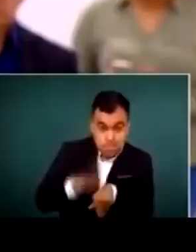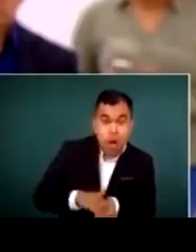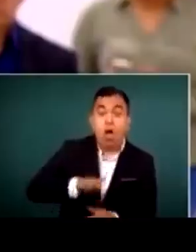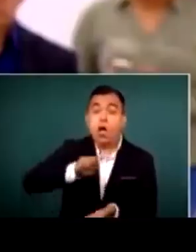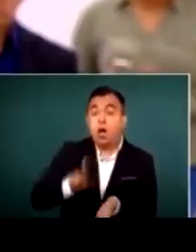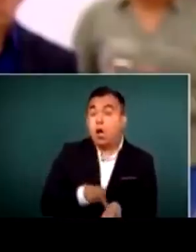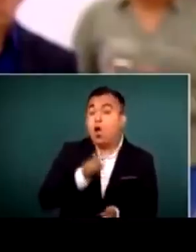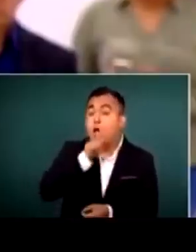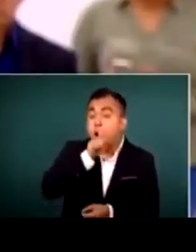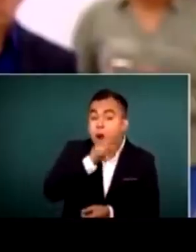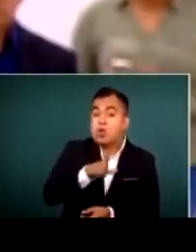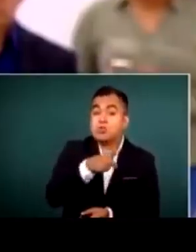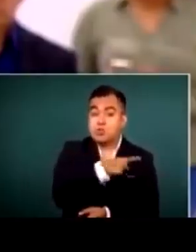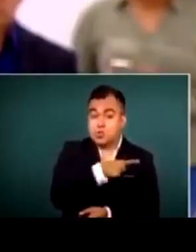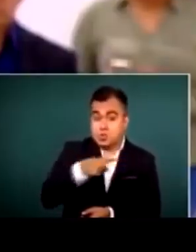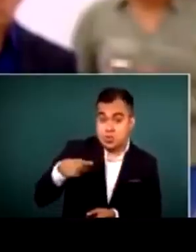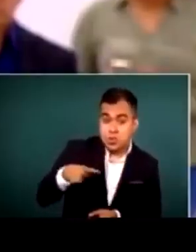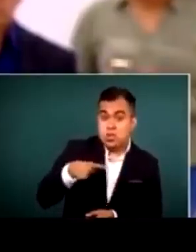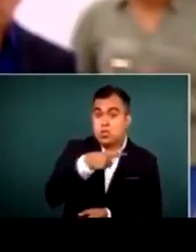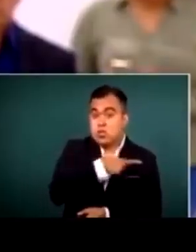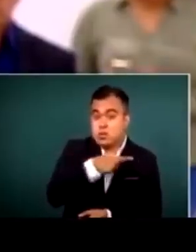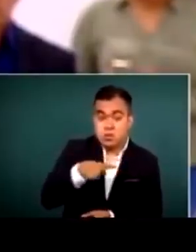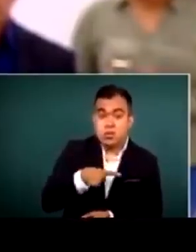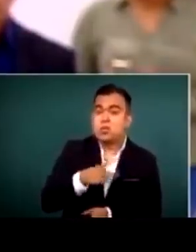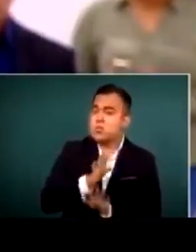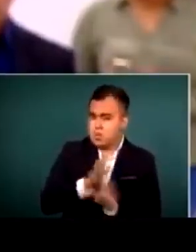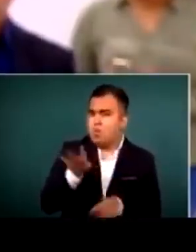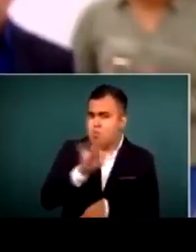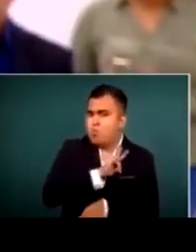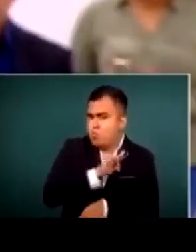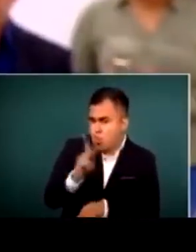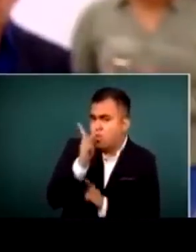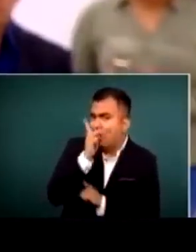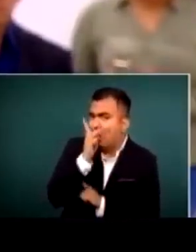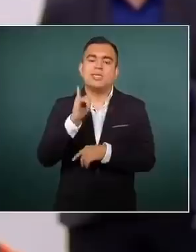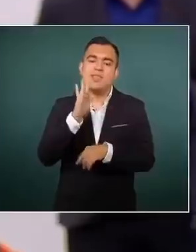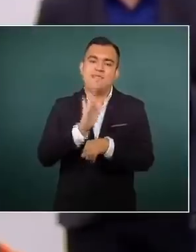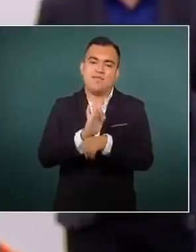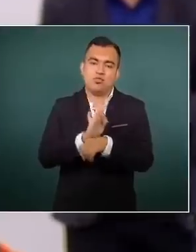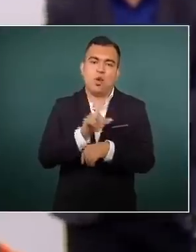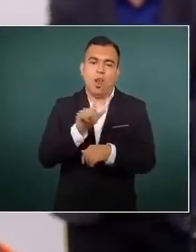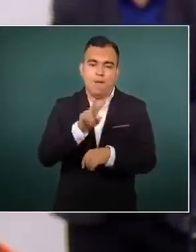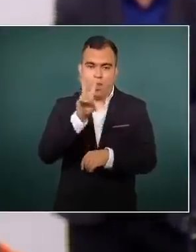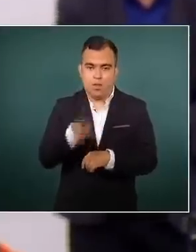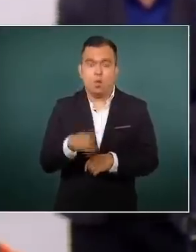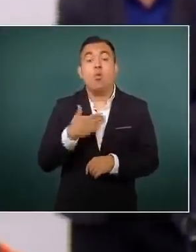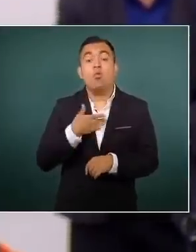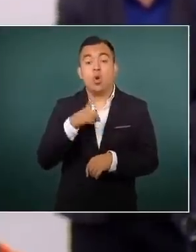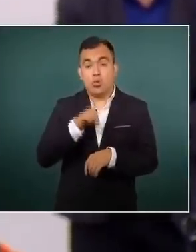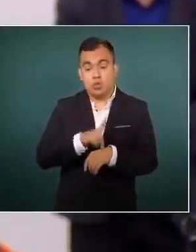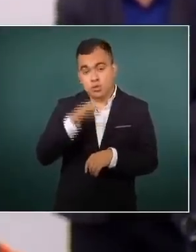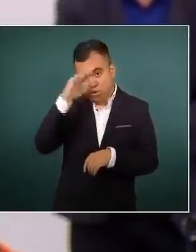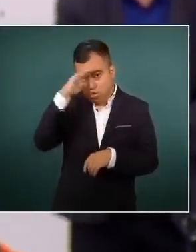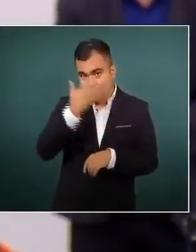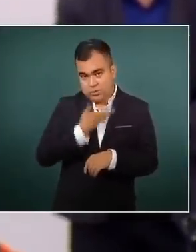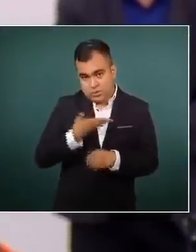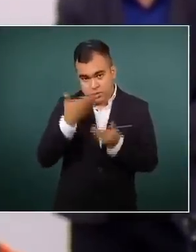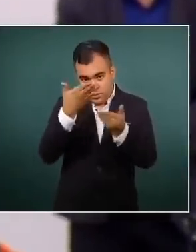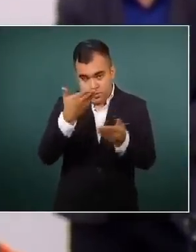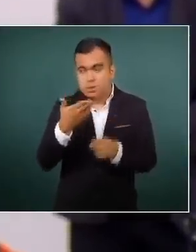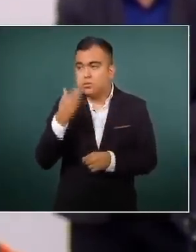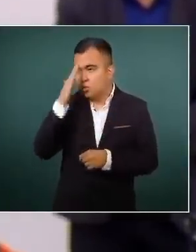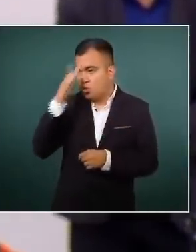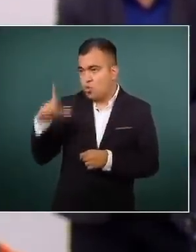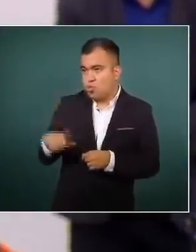gobierno del estado de jalisco a menos de que sea por causa mayor así como lo escuchan sin duda jugó y